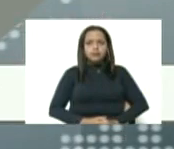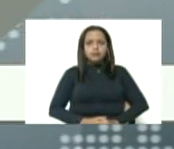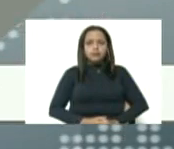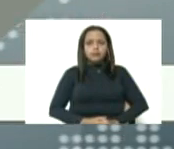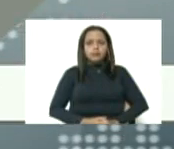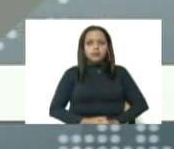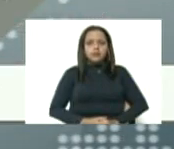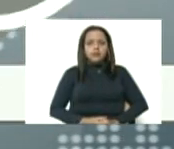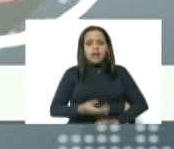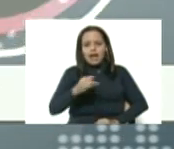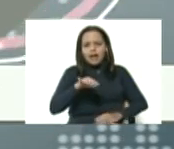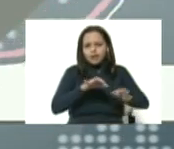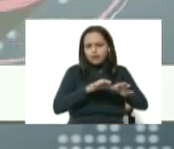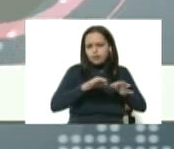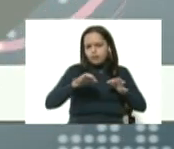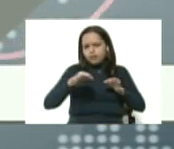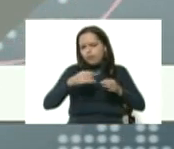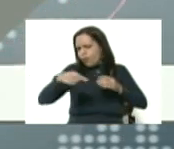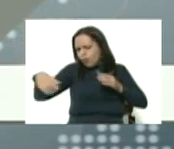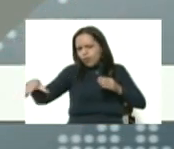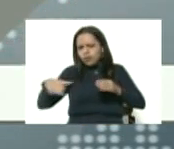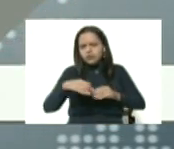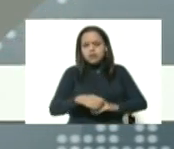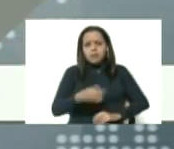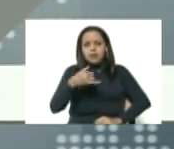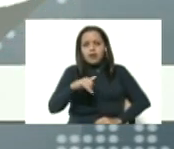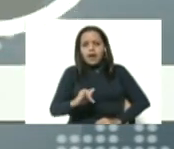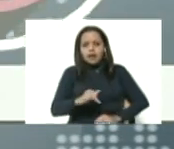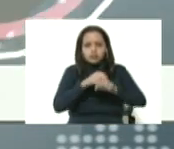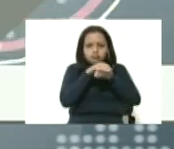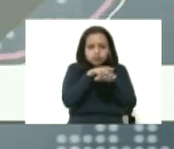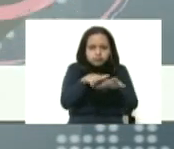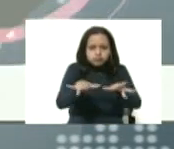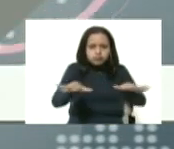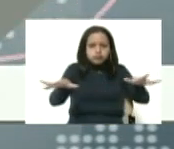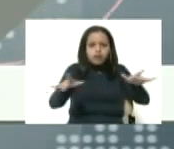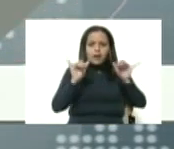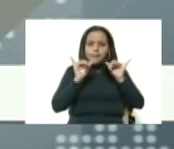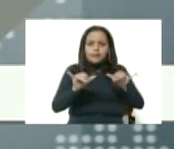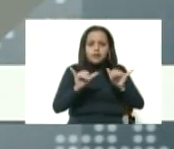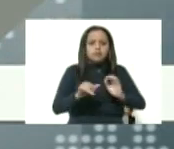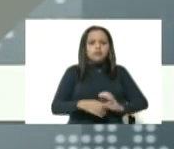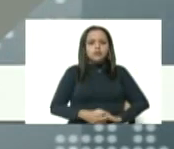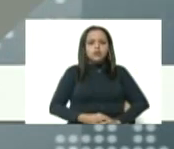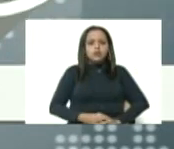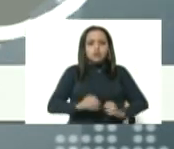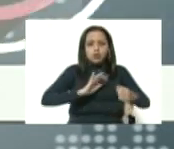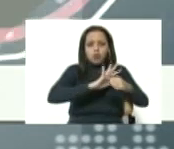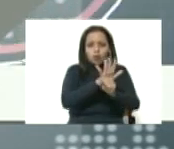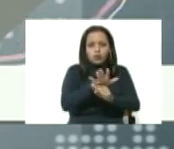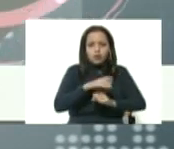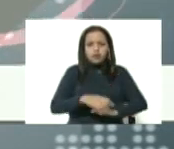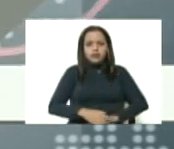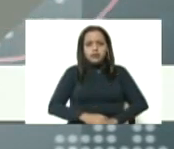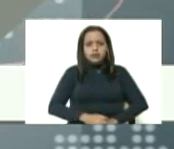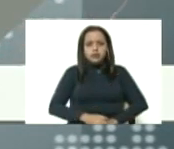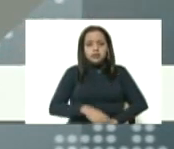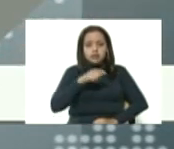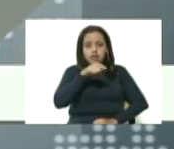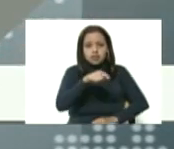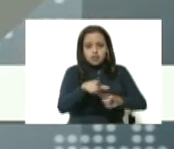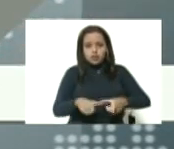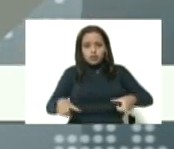central, pero seguramente son producto de la diseminación del COVID desde ese